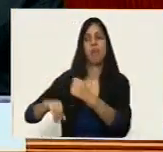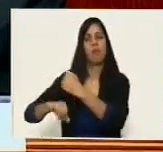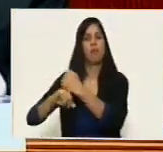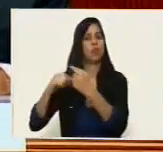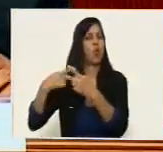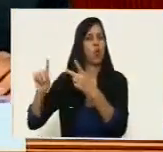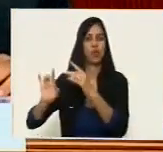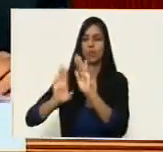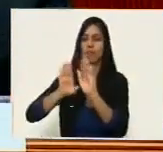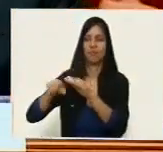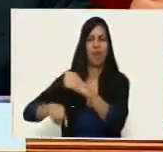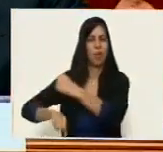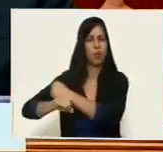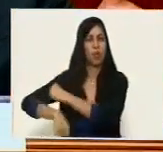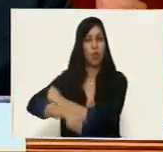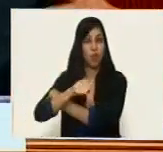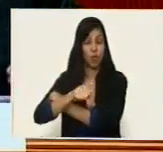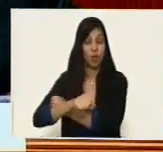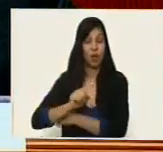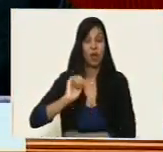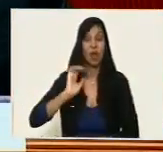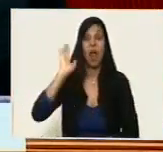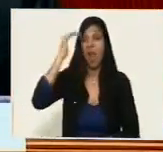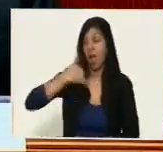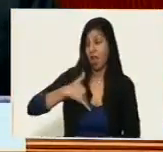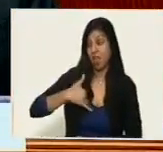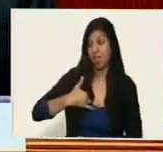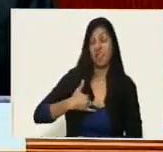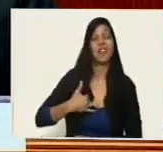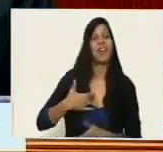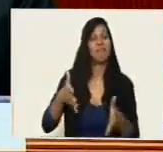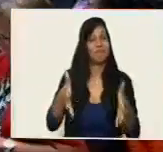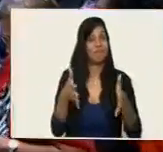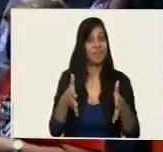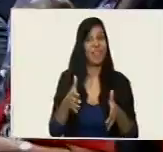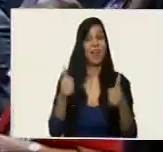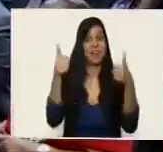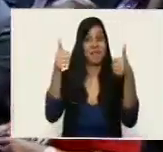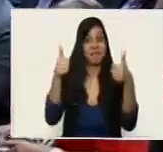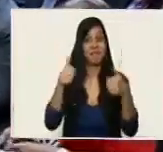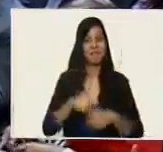país. Clasificó a Argentina, pues, porque estaban preocupados.